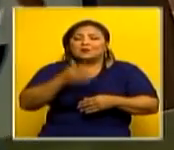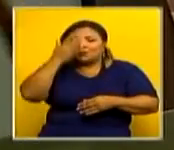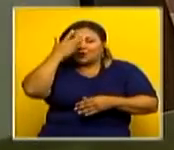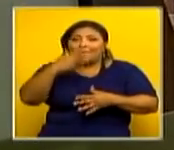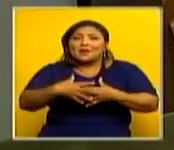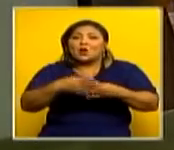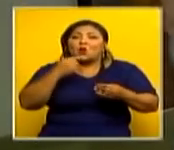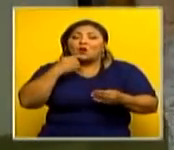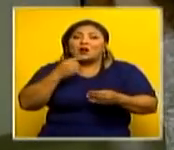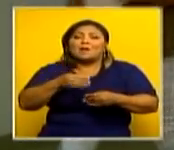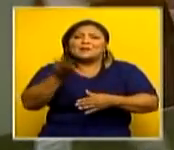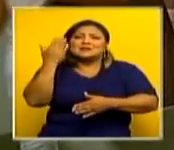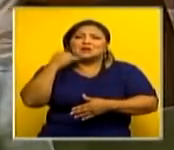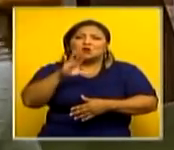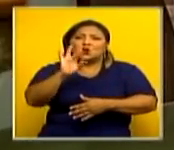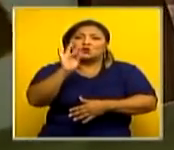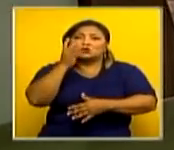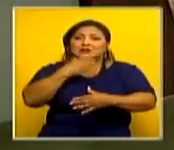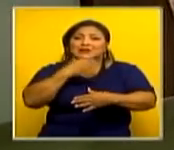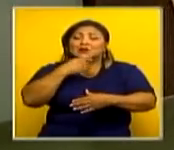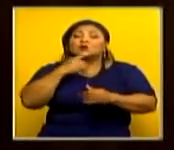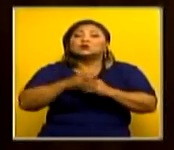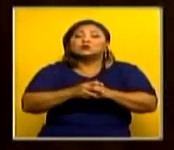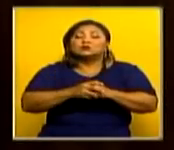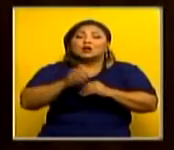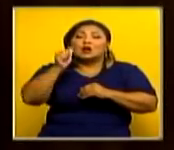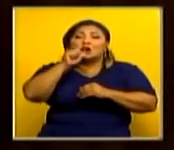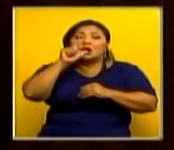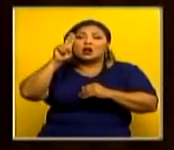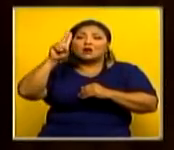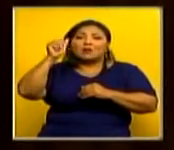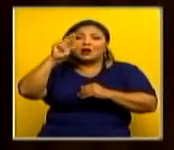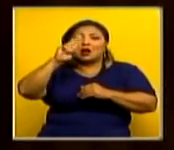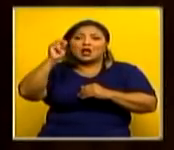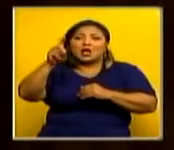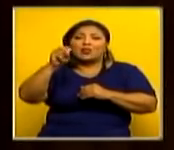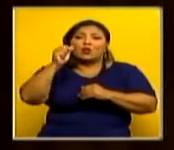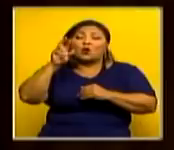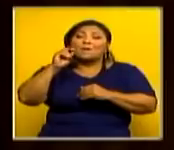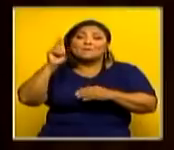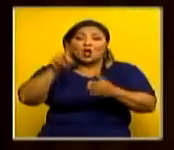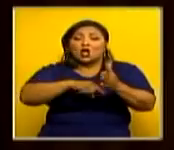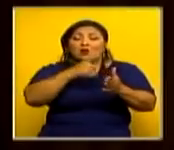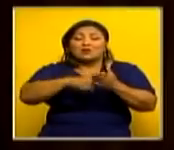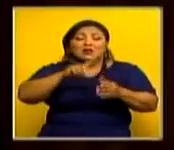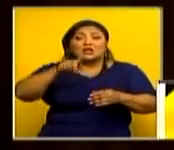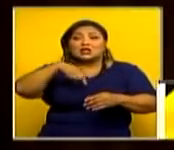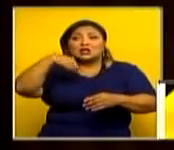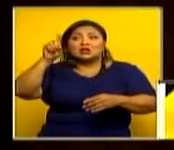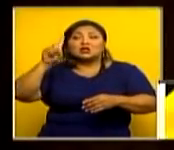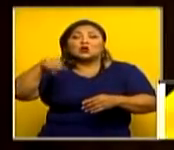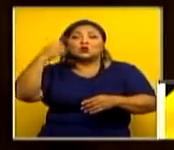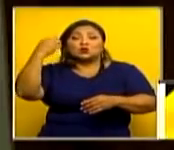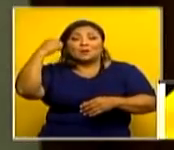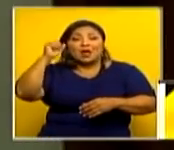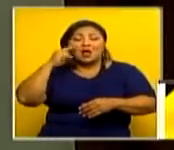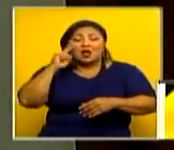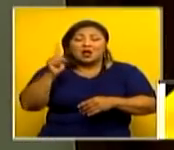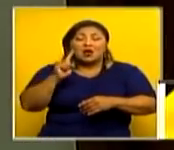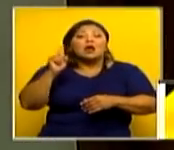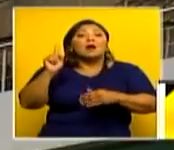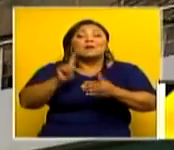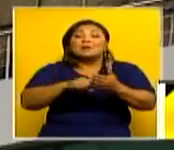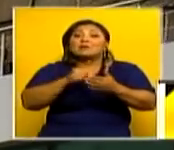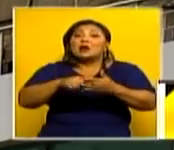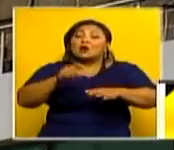el pasado 8 de agosto. Alvarado tiene prohibida la salida del país, además de portar un grillete electrónico. A primeras horas de la mañana